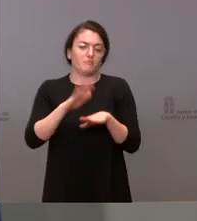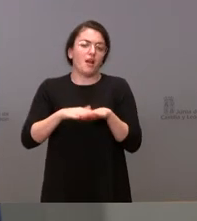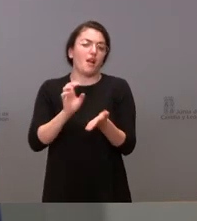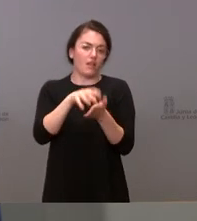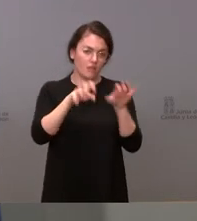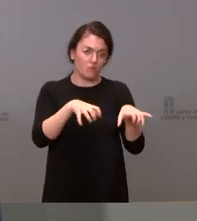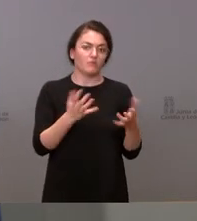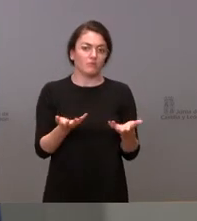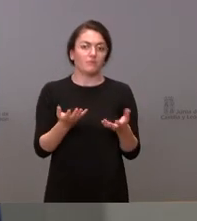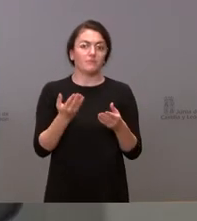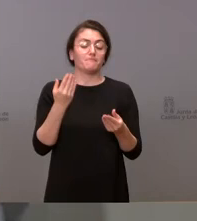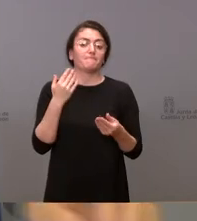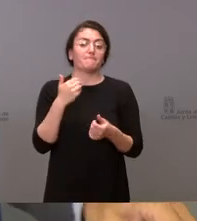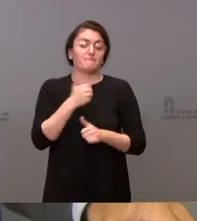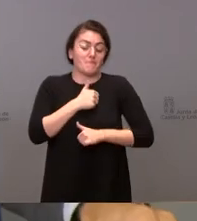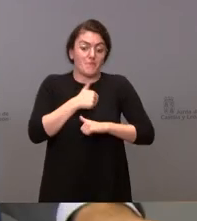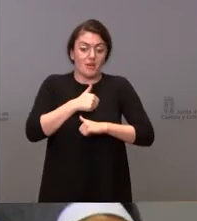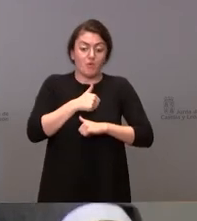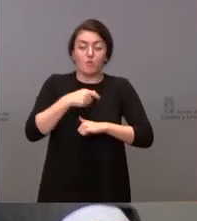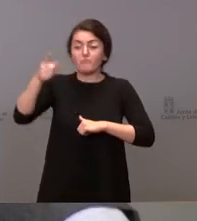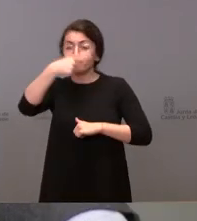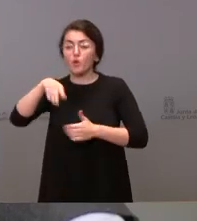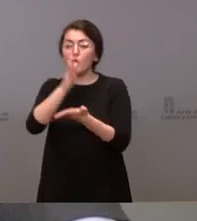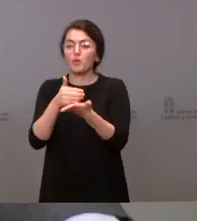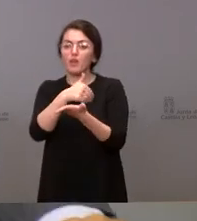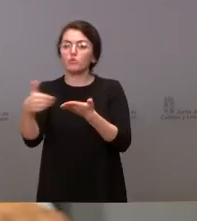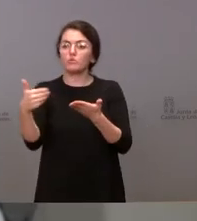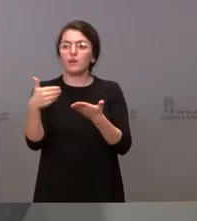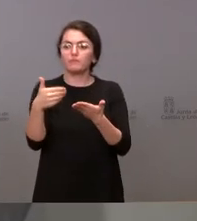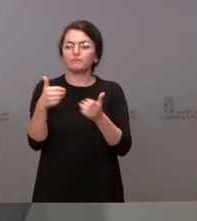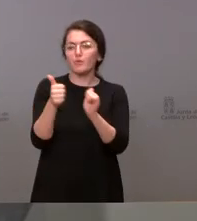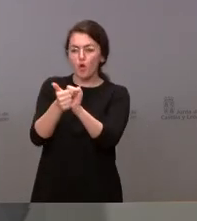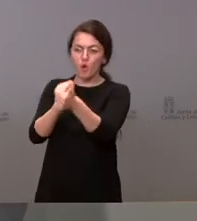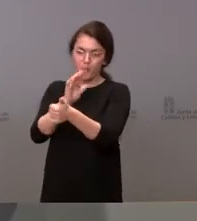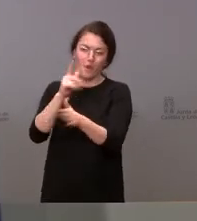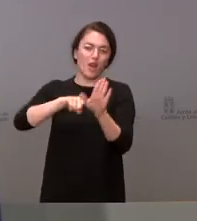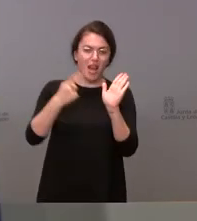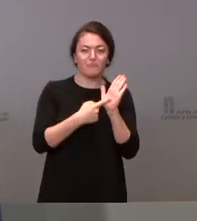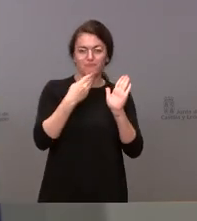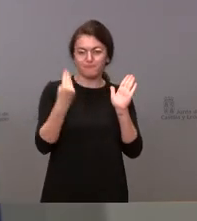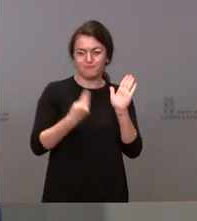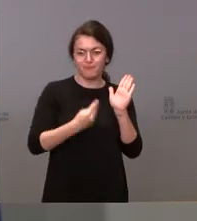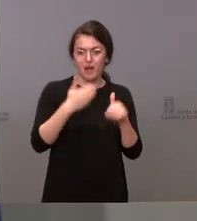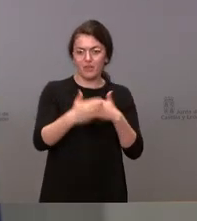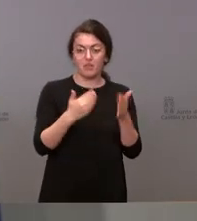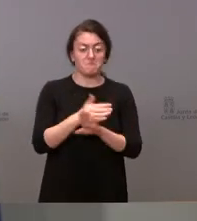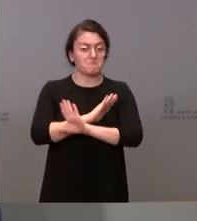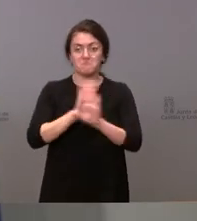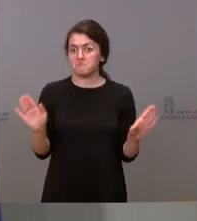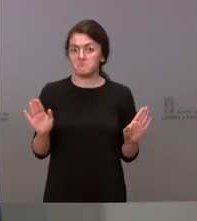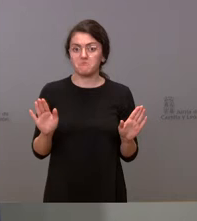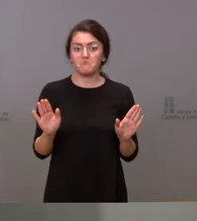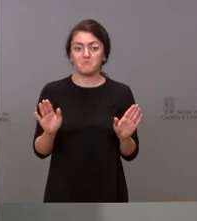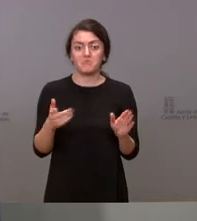además, también que sirva de ejemplo para otras comunidades. Esta es una ley muy, muy avanzada. No tenemos nada más que comunicarles. Estamos